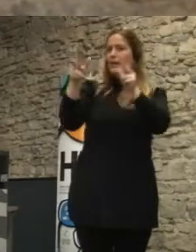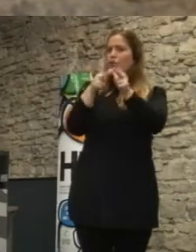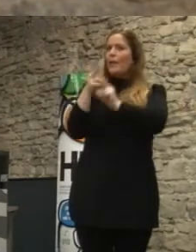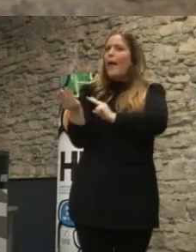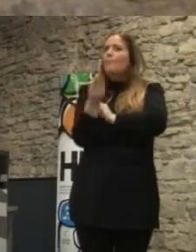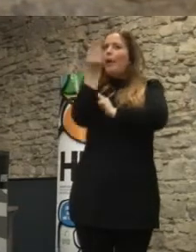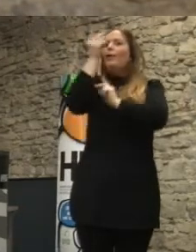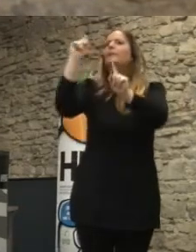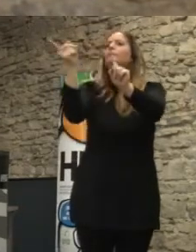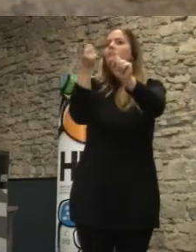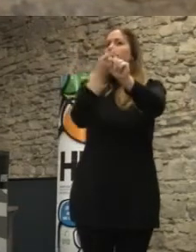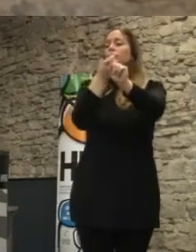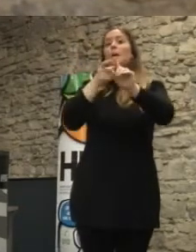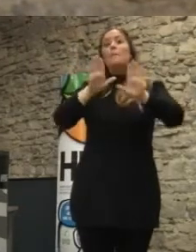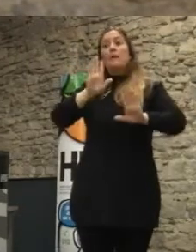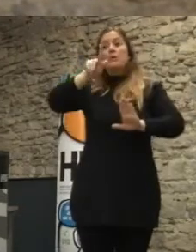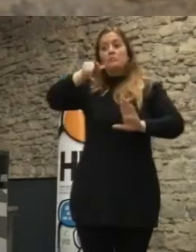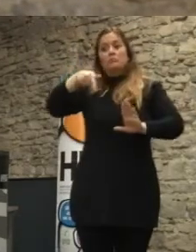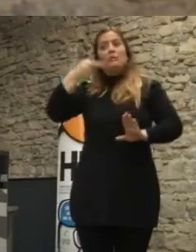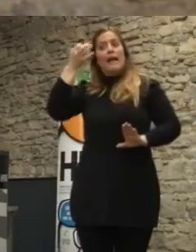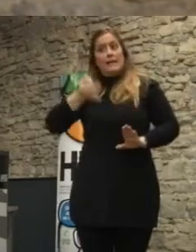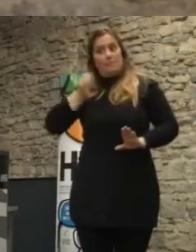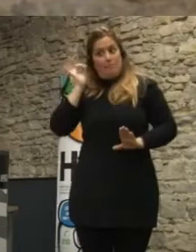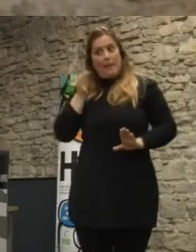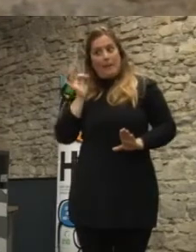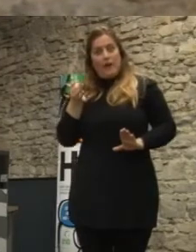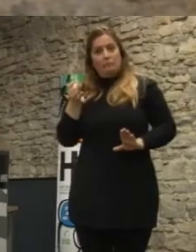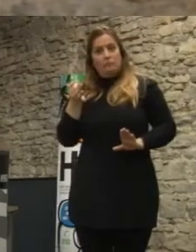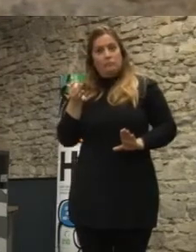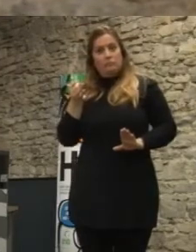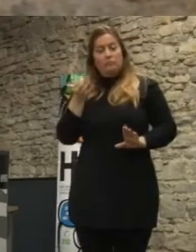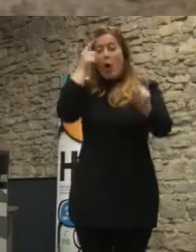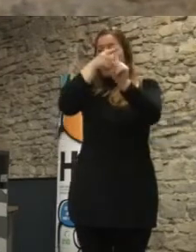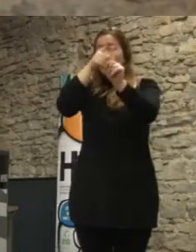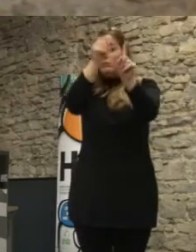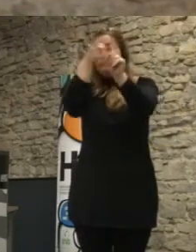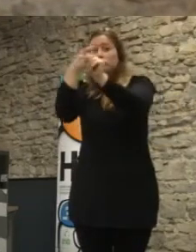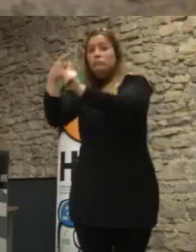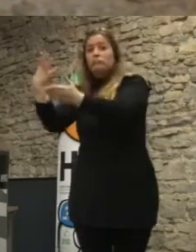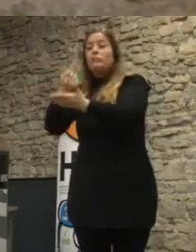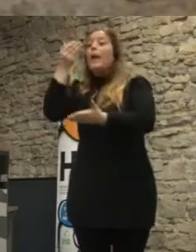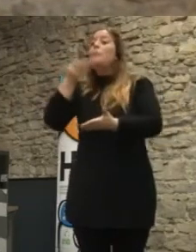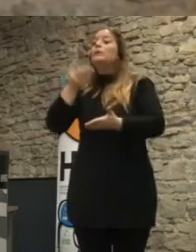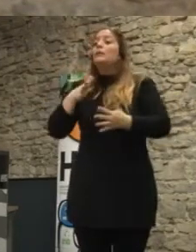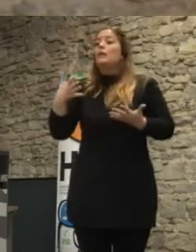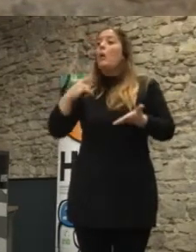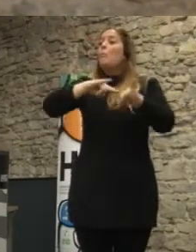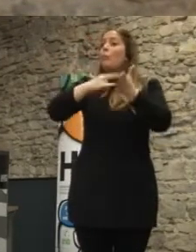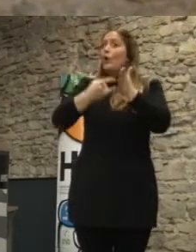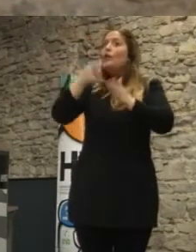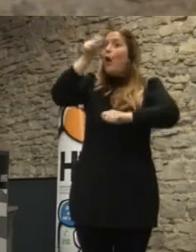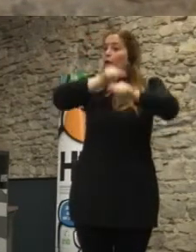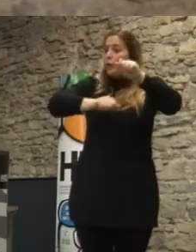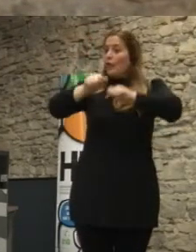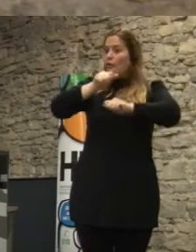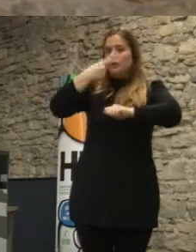¿no? Pero no cabe duda que para eso es importante y por eso que el proyecto